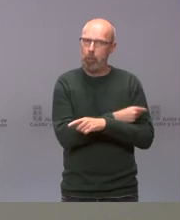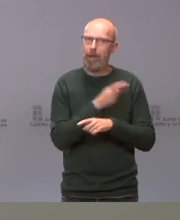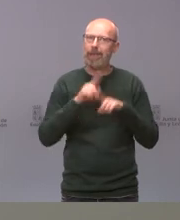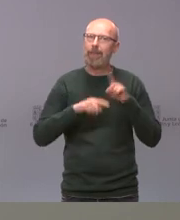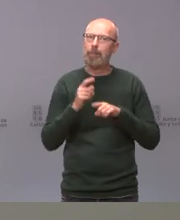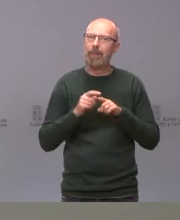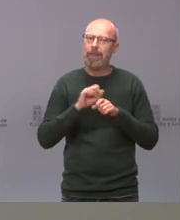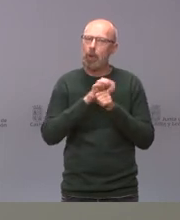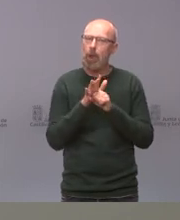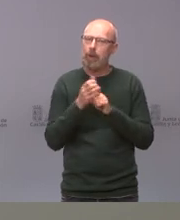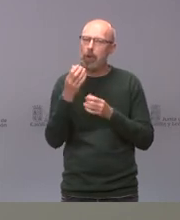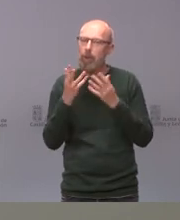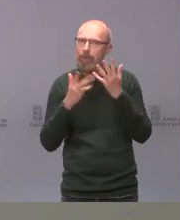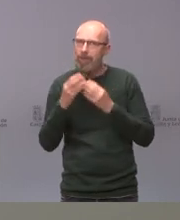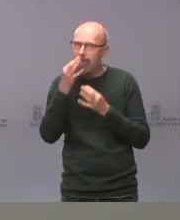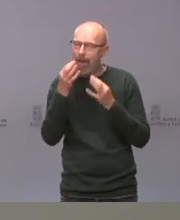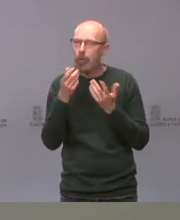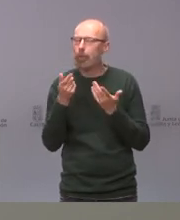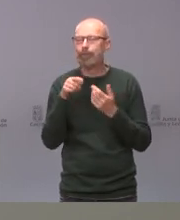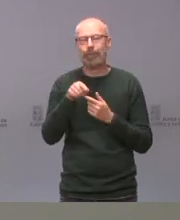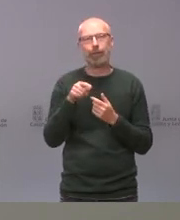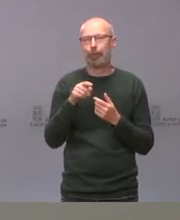esto evidentemente no está contemplado